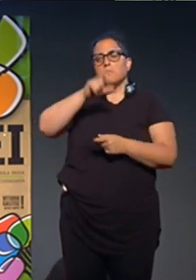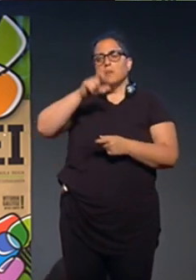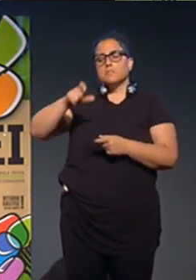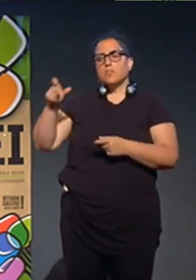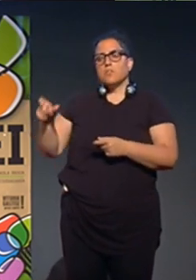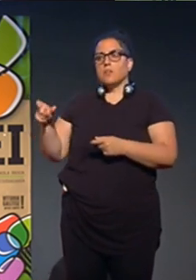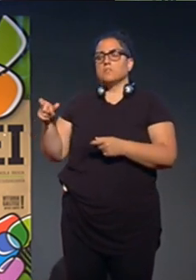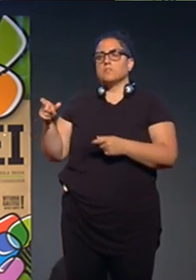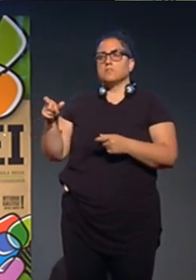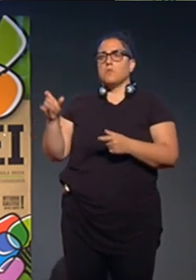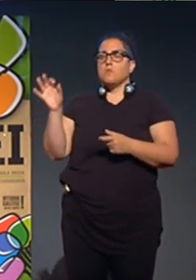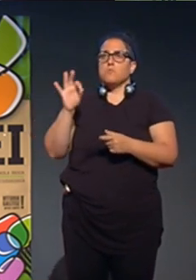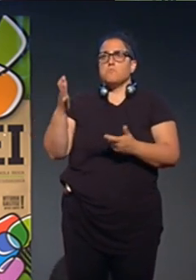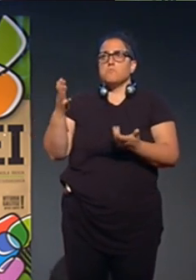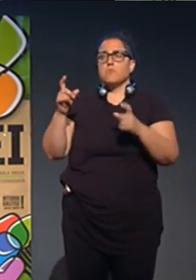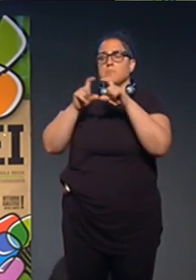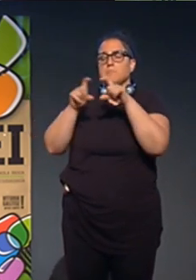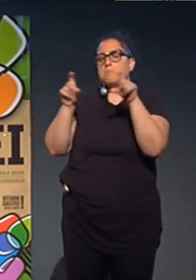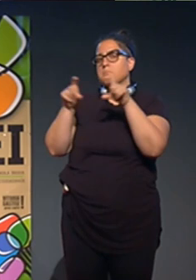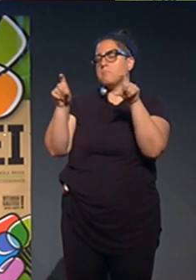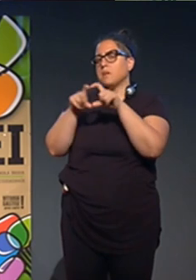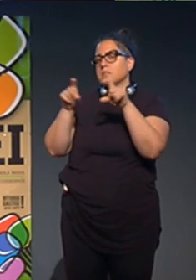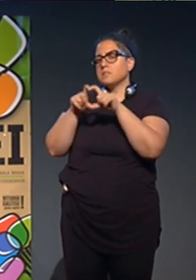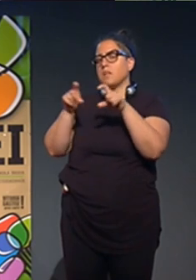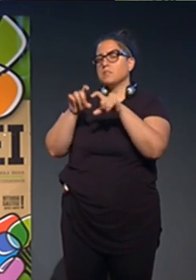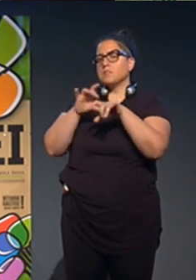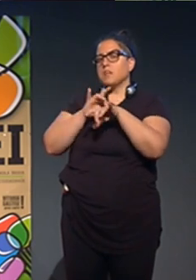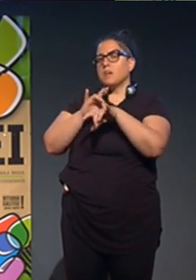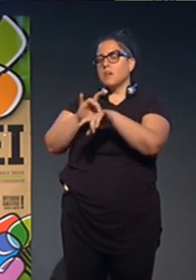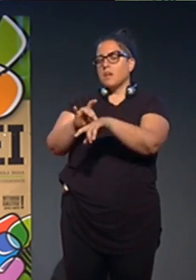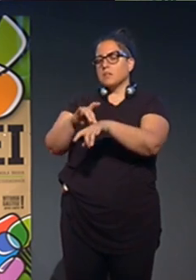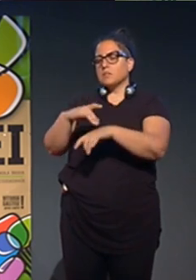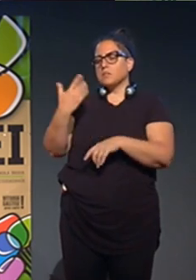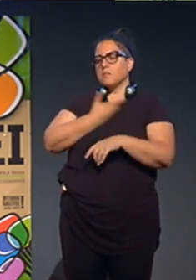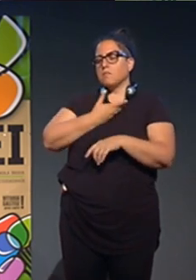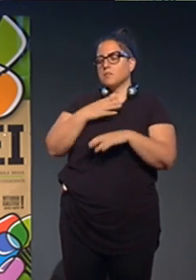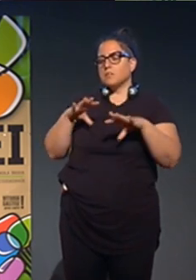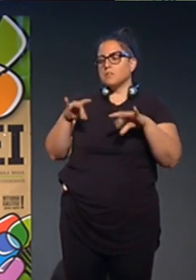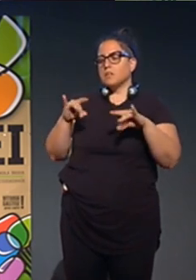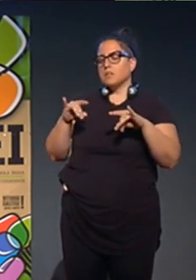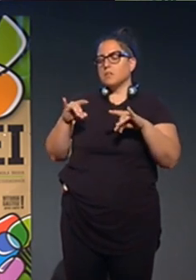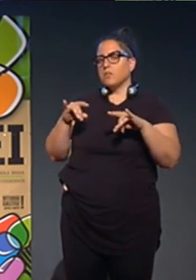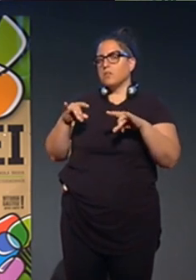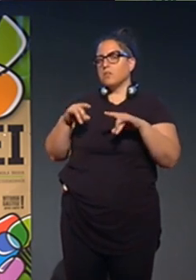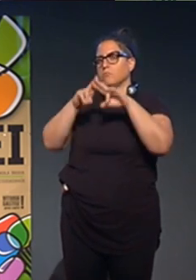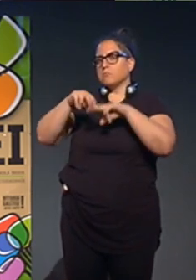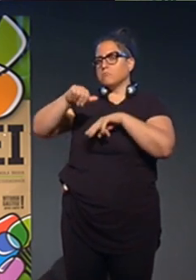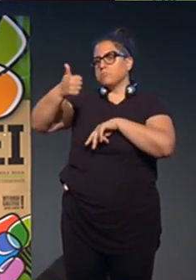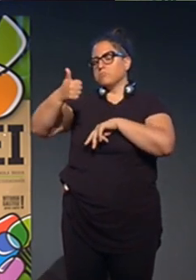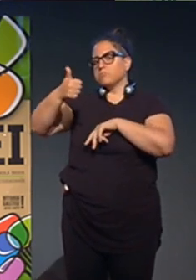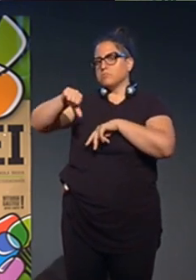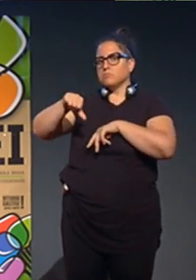todas aquellas empresas agentes que quieren intervenir en nuestro territorio y que no siempre es de una manera